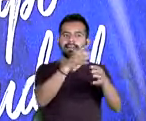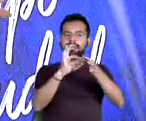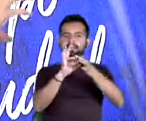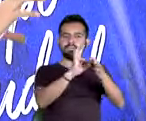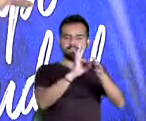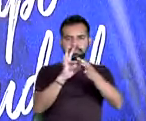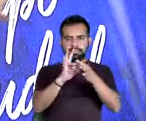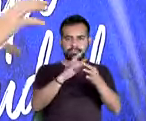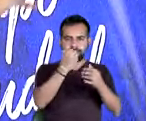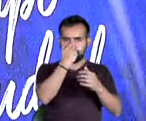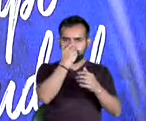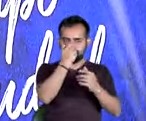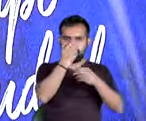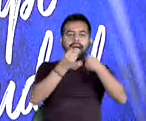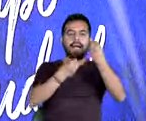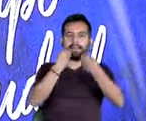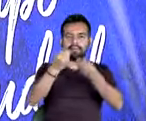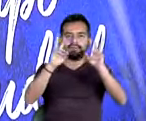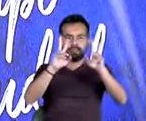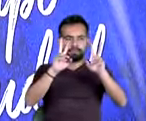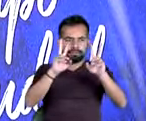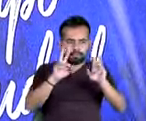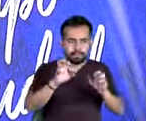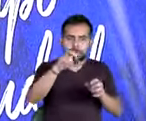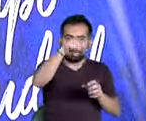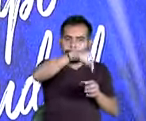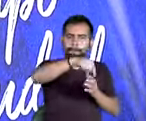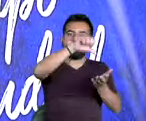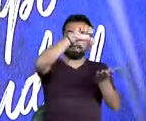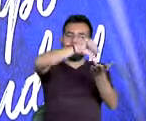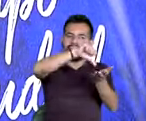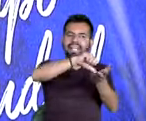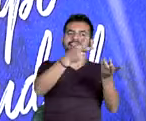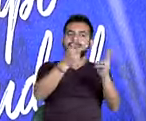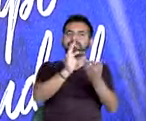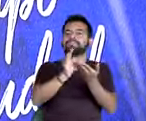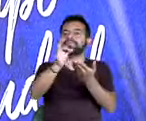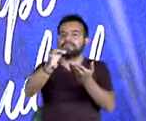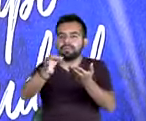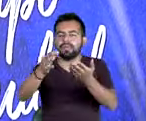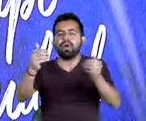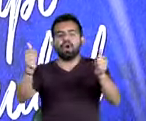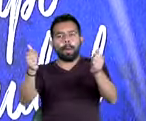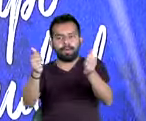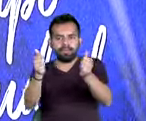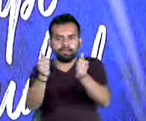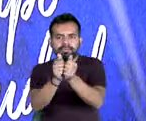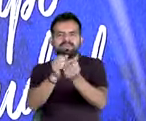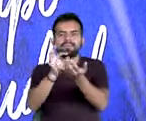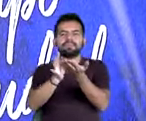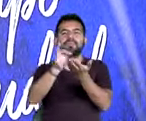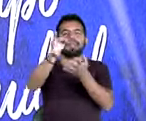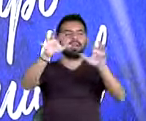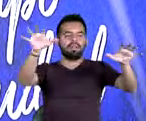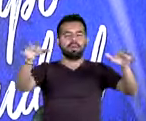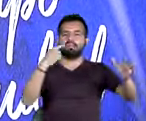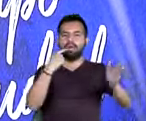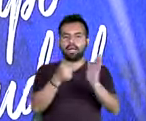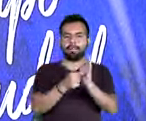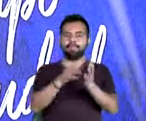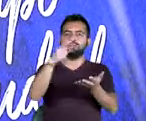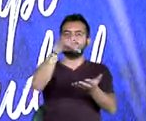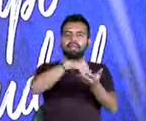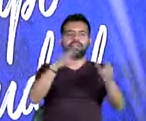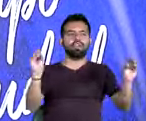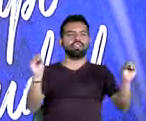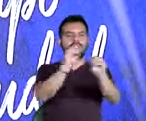que se produzca a nivel rural para que se consuma a nivel urbano es fundamental. Ahí proyectos como nuevos centros de transferencia, tanto en el norte como el